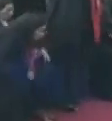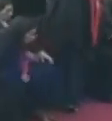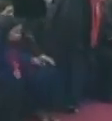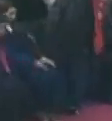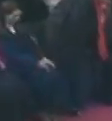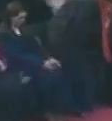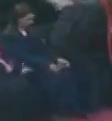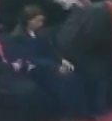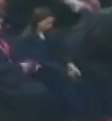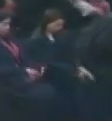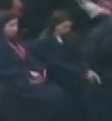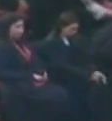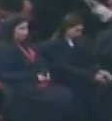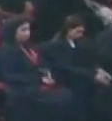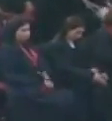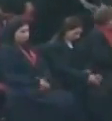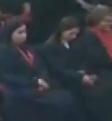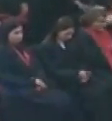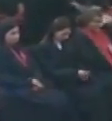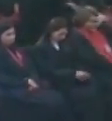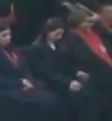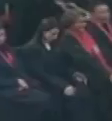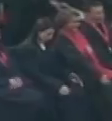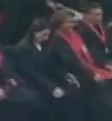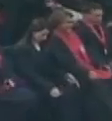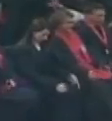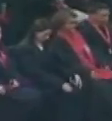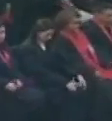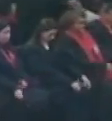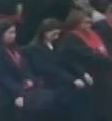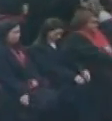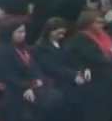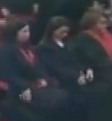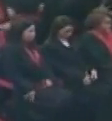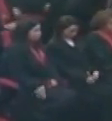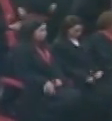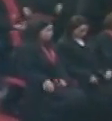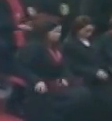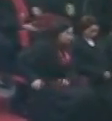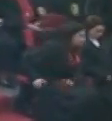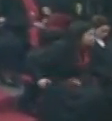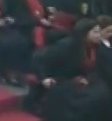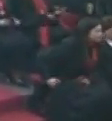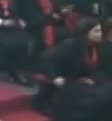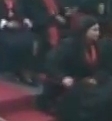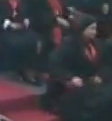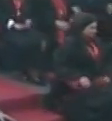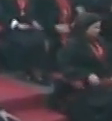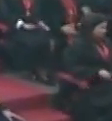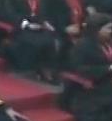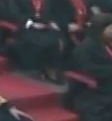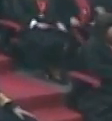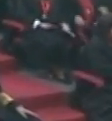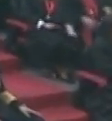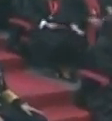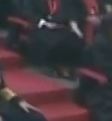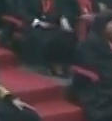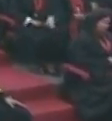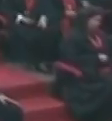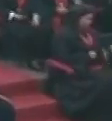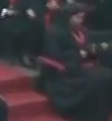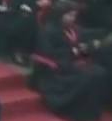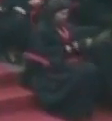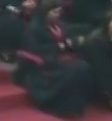Seguidamente, palabras del presidente del Tribunal Supremo de Justicia, magistrado doctor Michael José